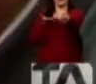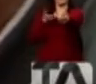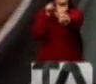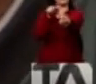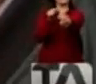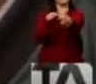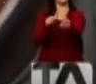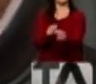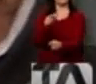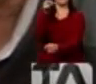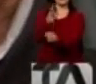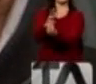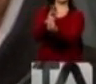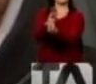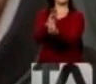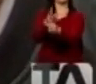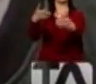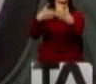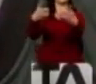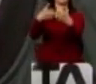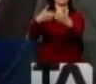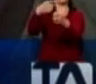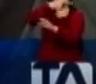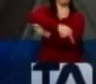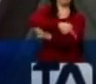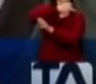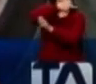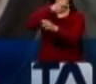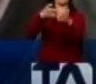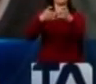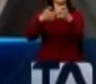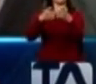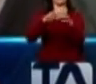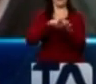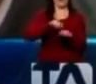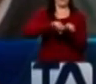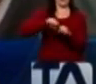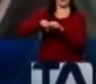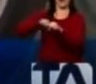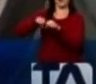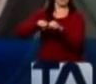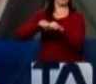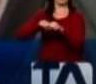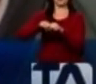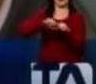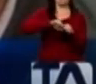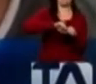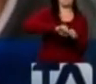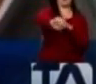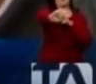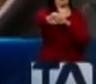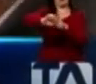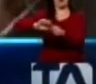grúas. Porque la grúa venía encima de la plataforma. Parece que no aseguraron bien, se rompe la